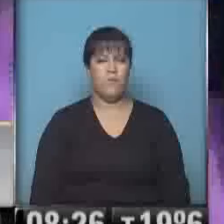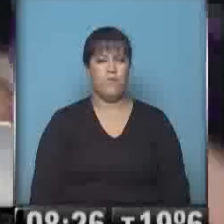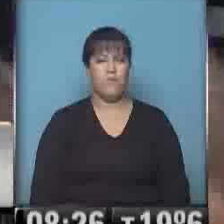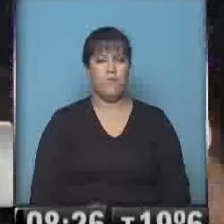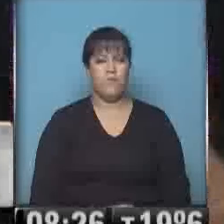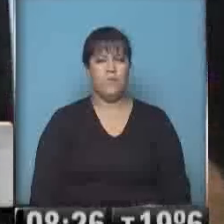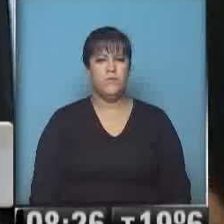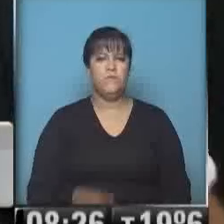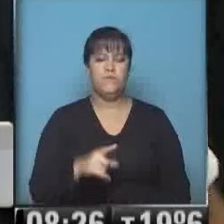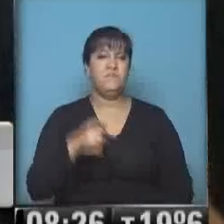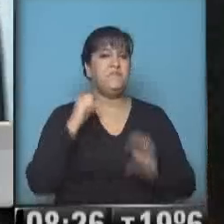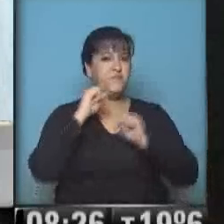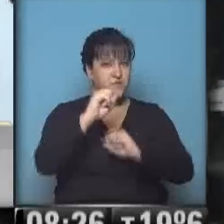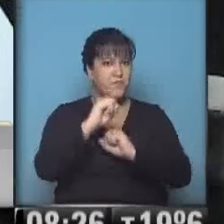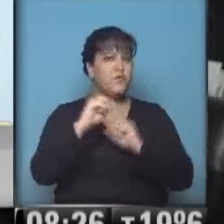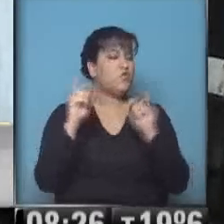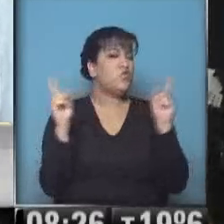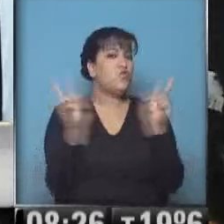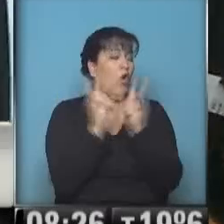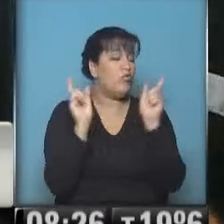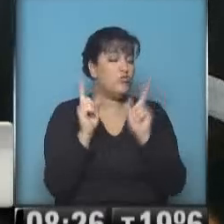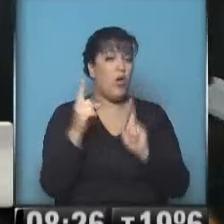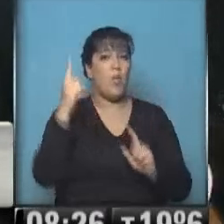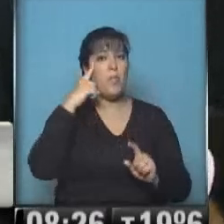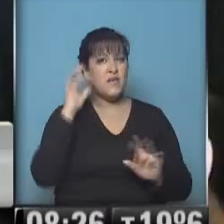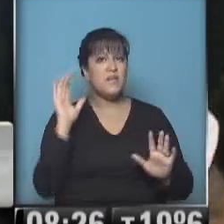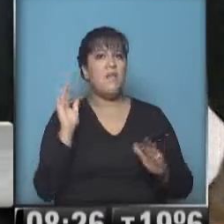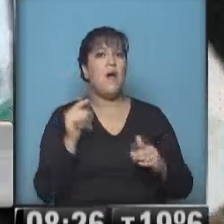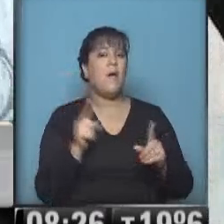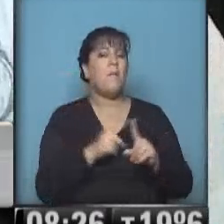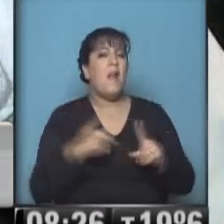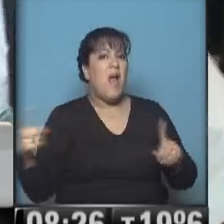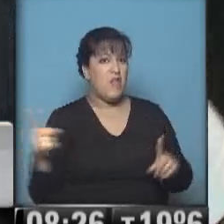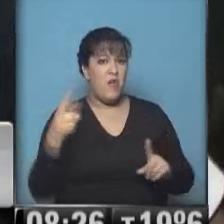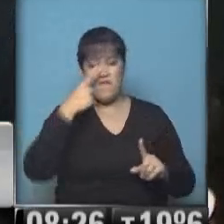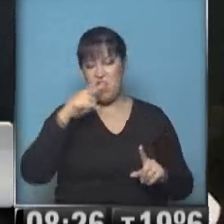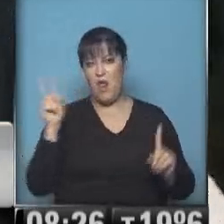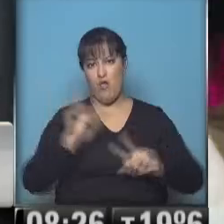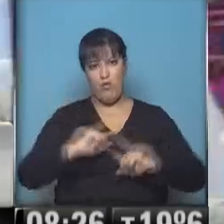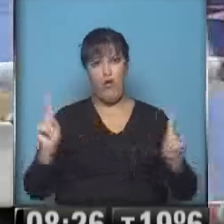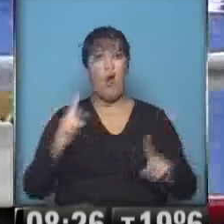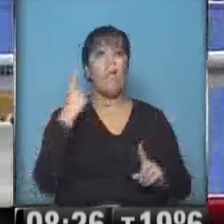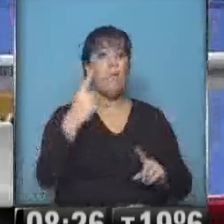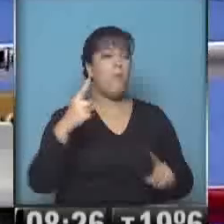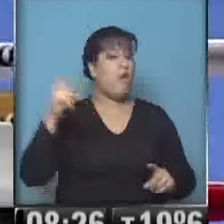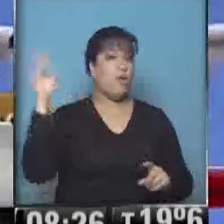Bien, bien, una pelea corta, la verdad que pensé que iba a pasar más, pero bueno, cayó en la primera mano,